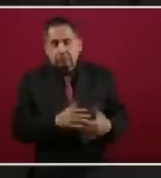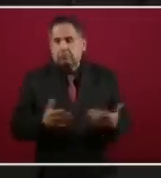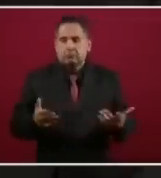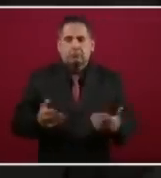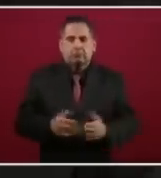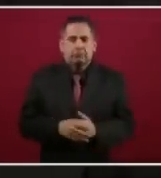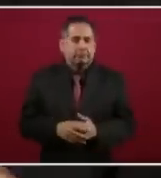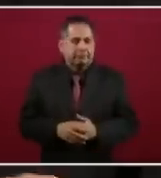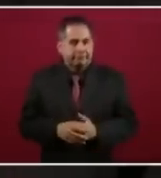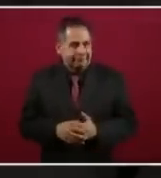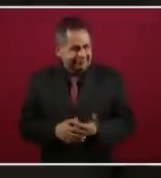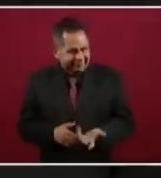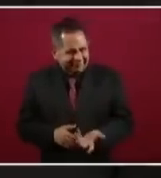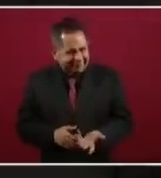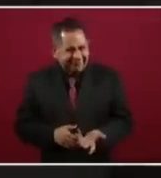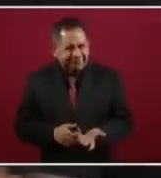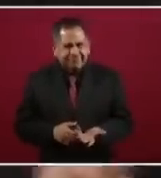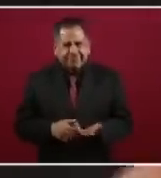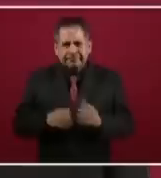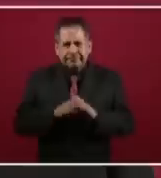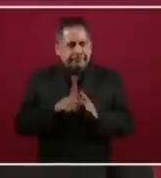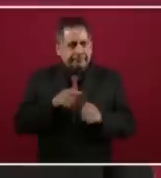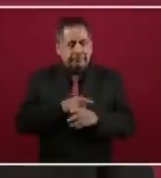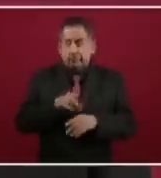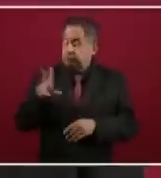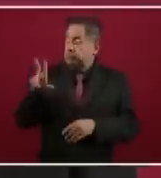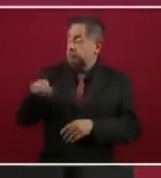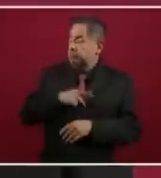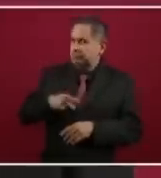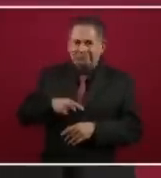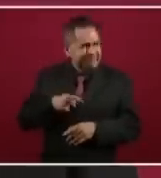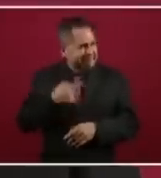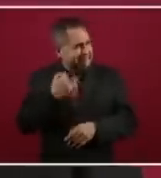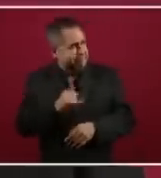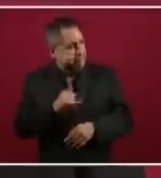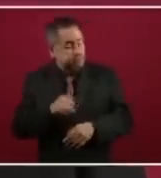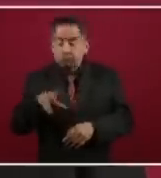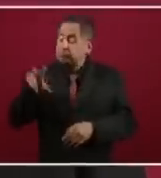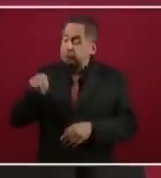aunque se tratara de algo irracional.